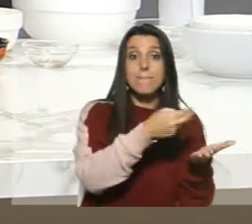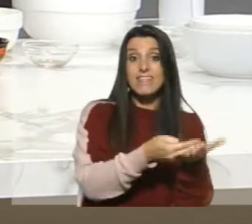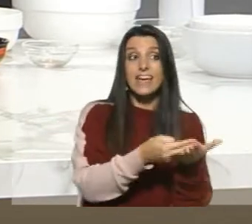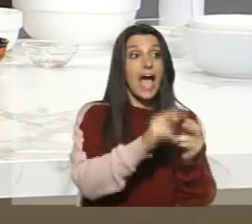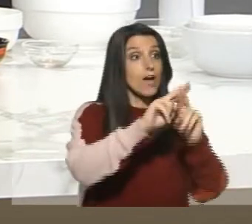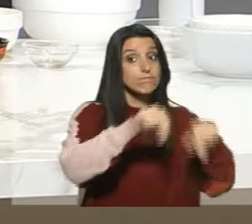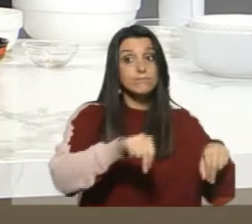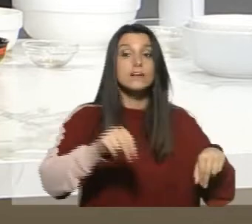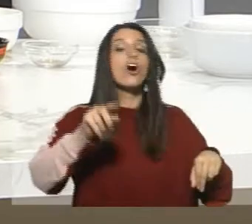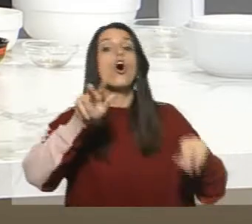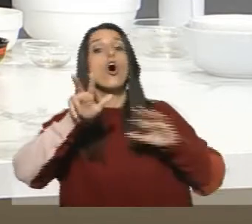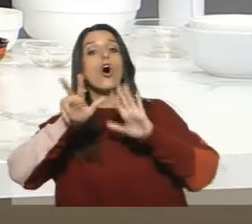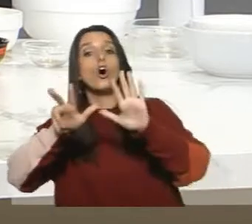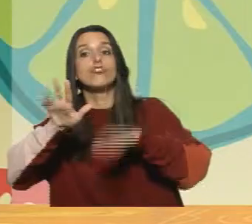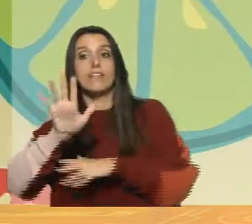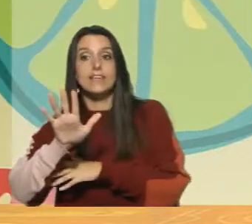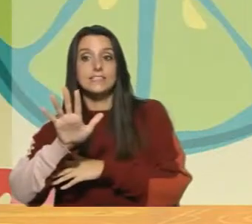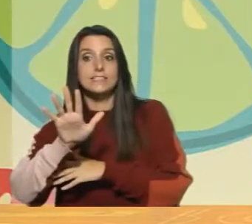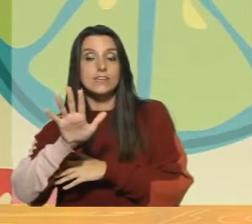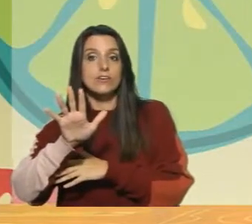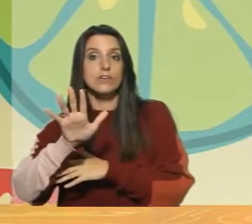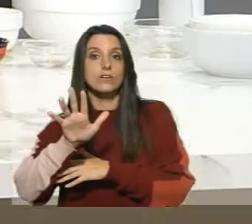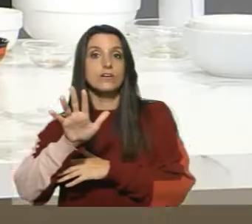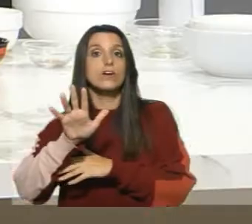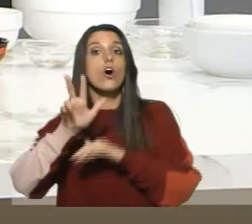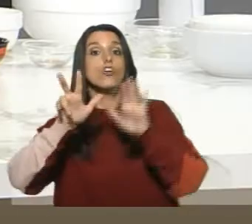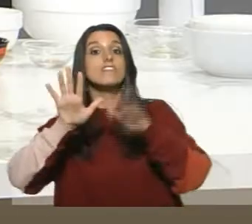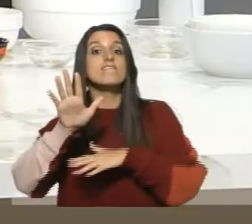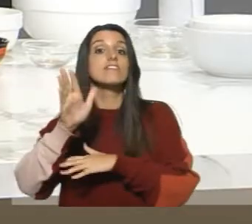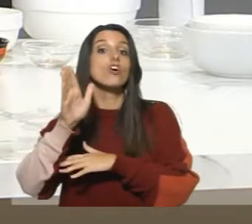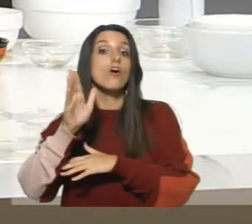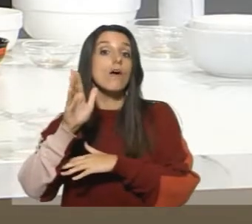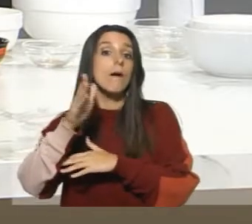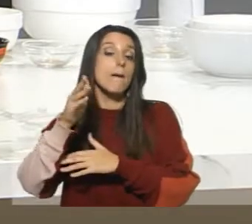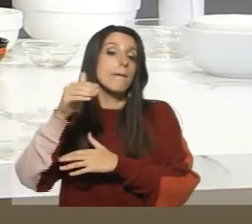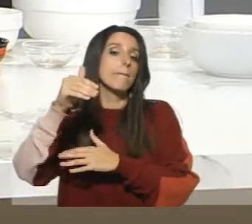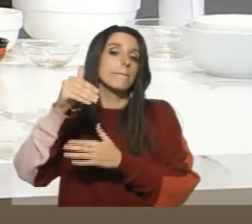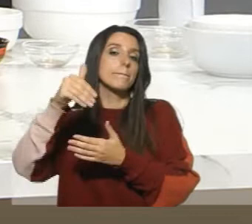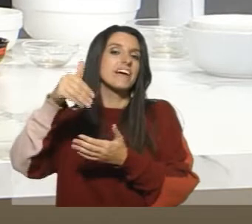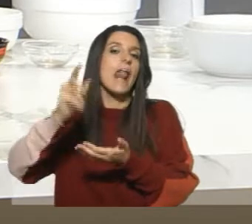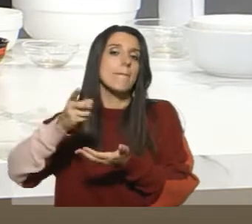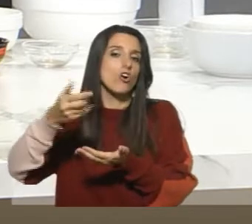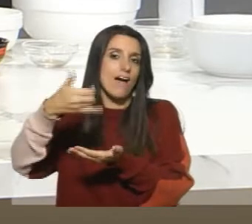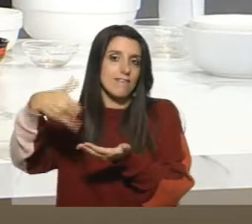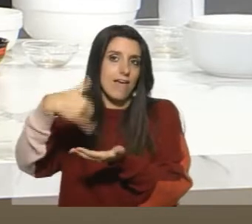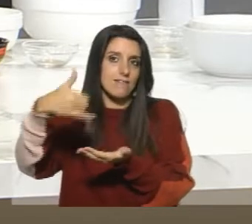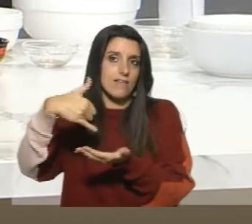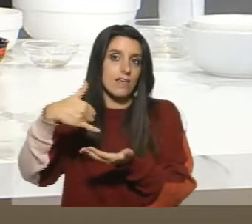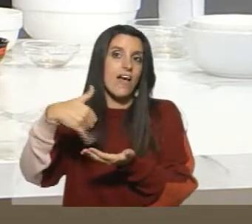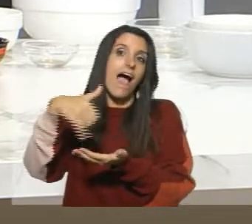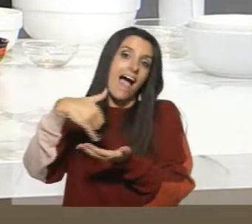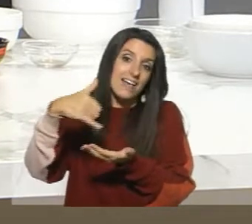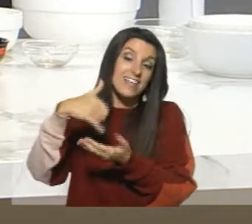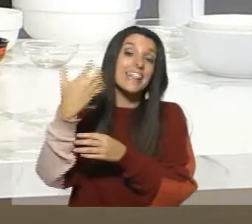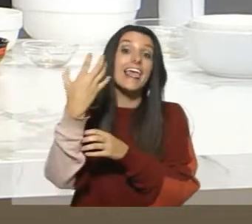es un 15%, 100 gramos de manteca, 15% menos. Cada 100 gramos de manteca, 85 mililitros, 85 gramos de aceite. Perfecto. Aceite en lo posible